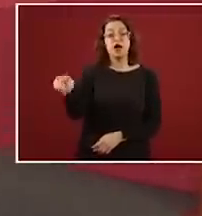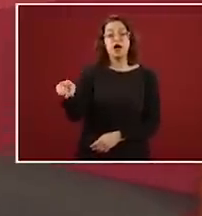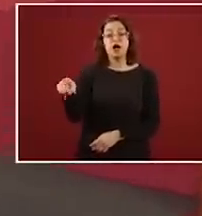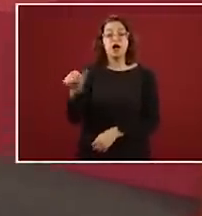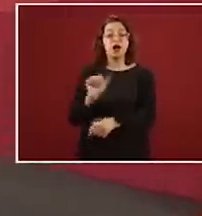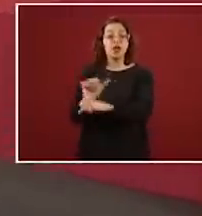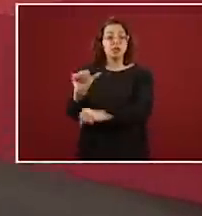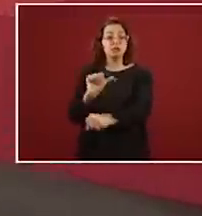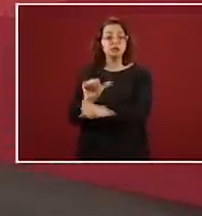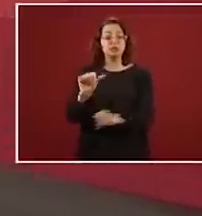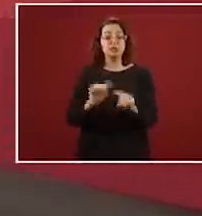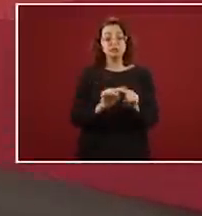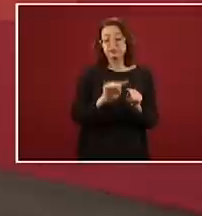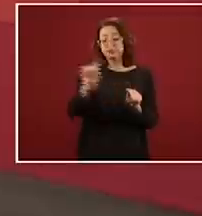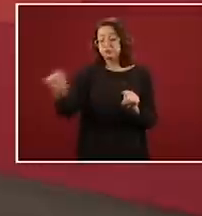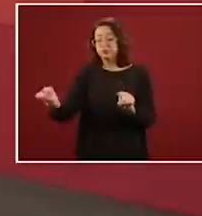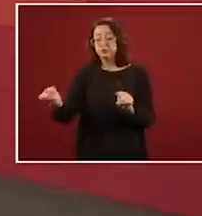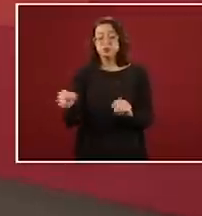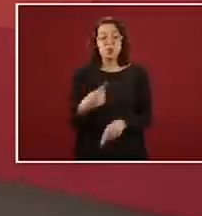Argentina solo